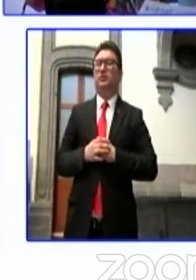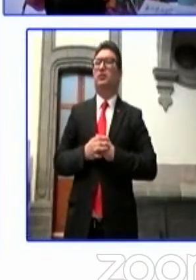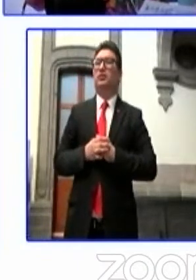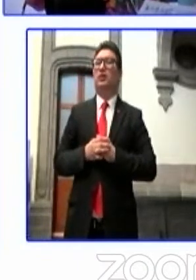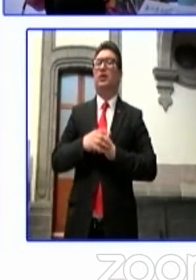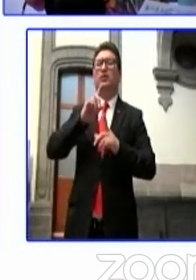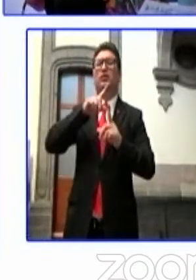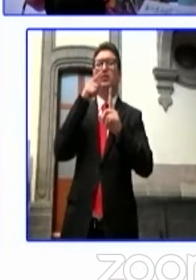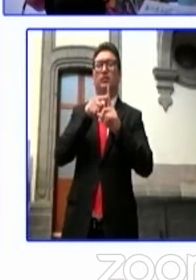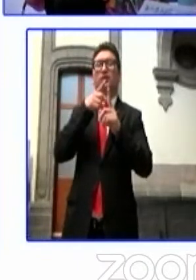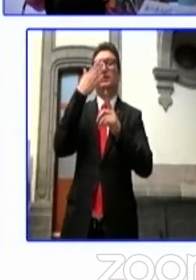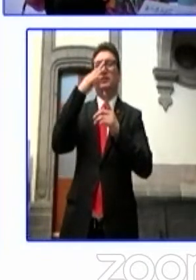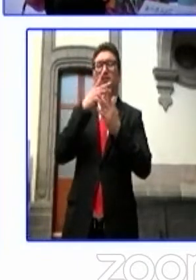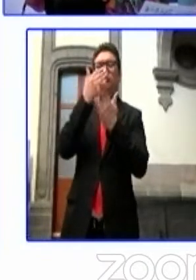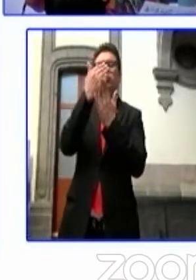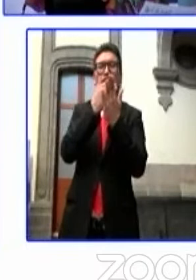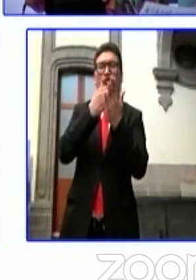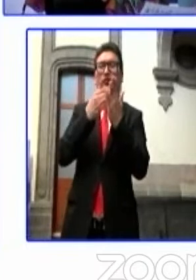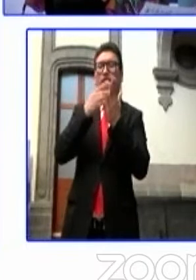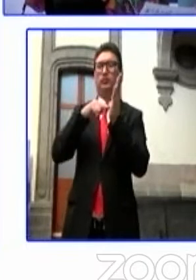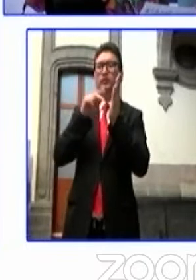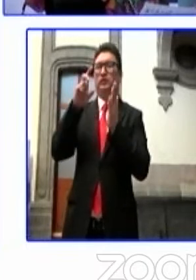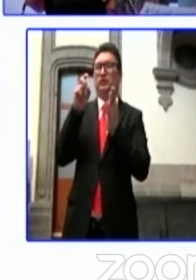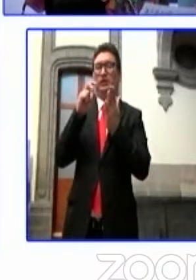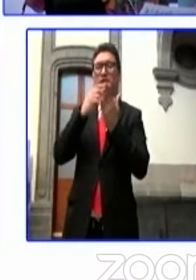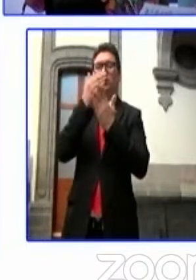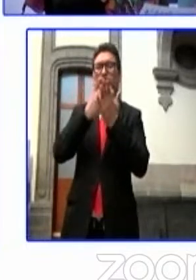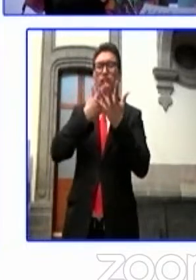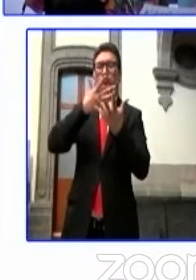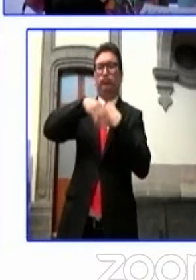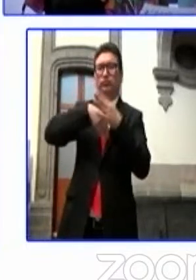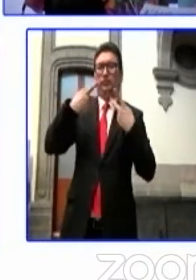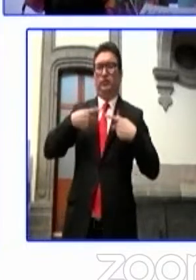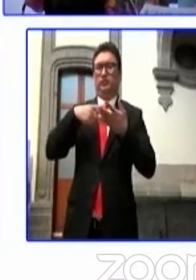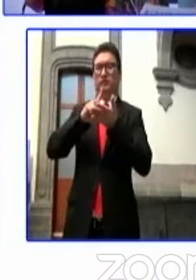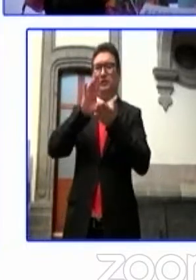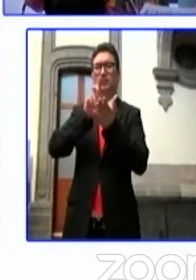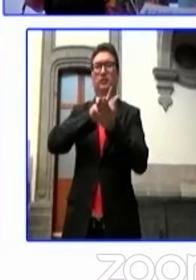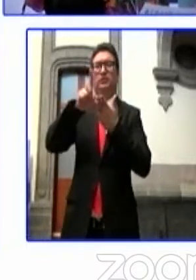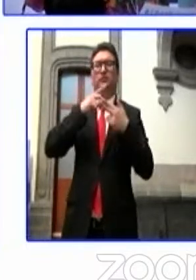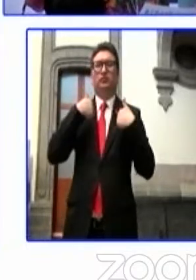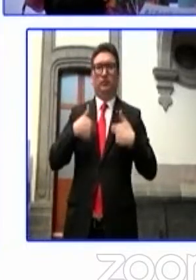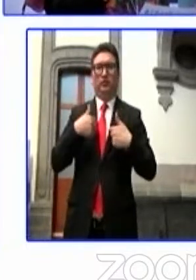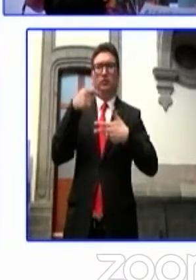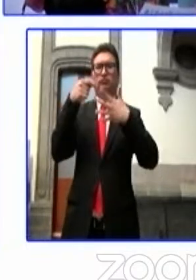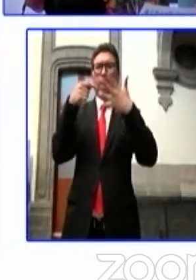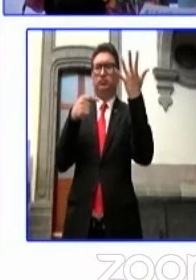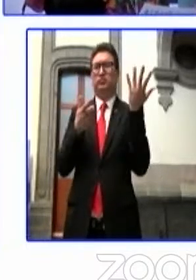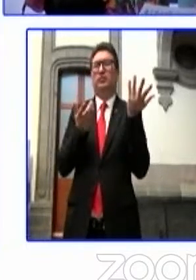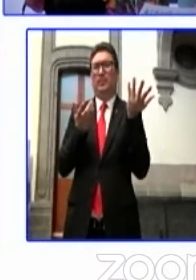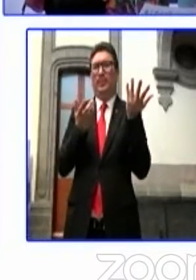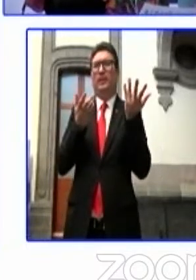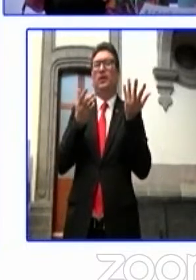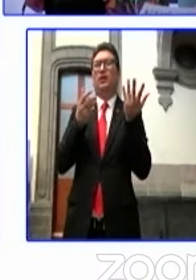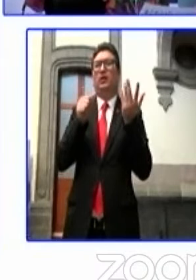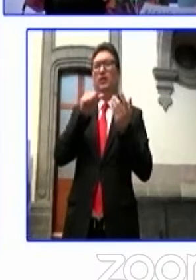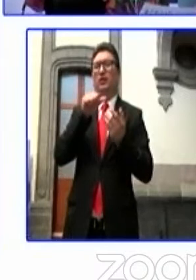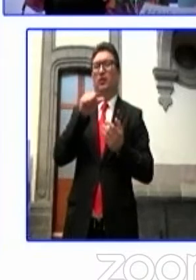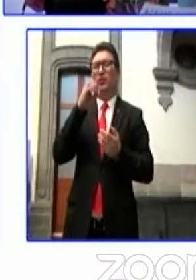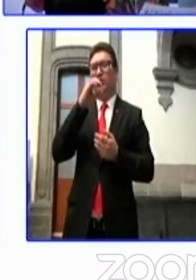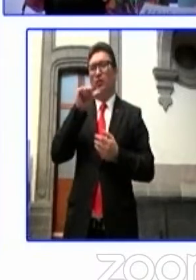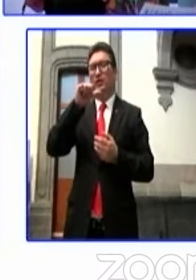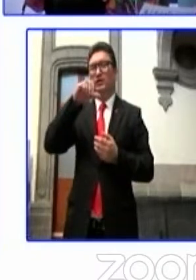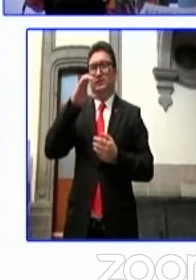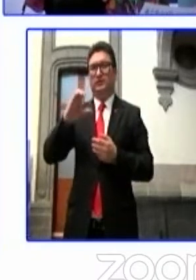objetivos de desarrollo sostenible, personas con discapacidad y mecanismos de derechos humanos en OACN,